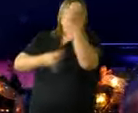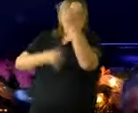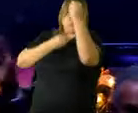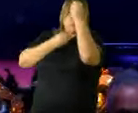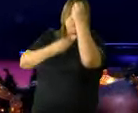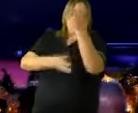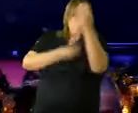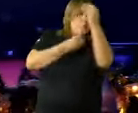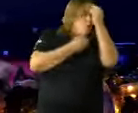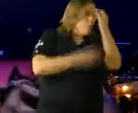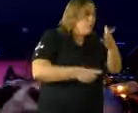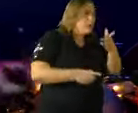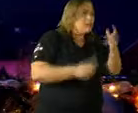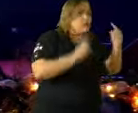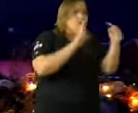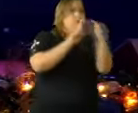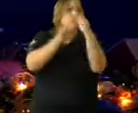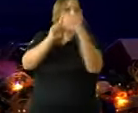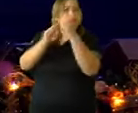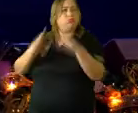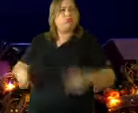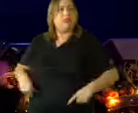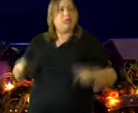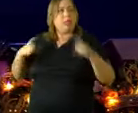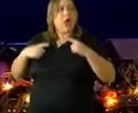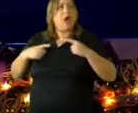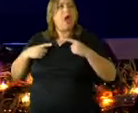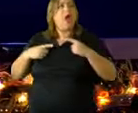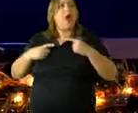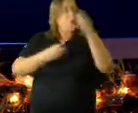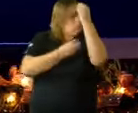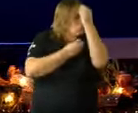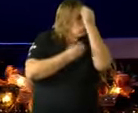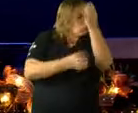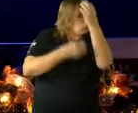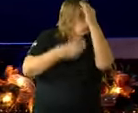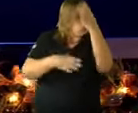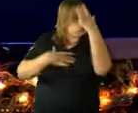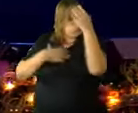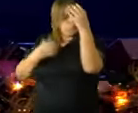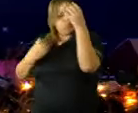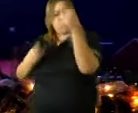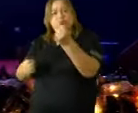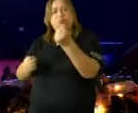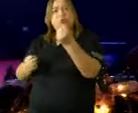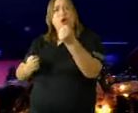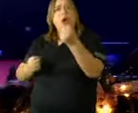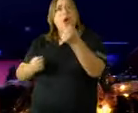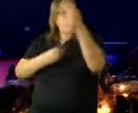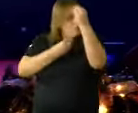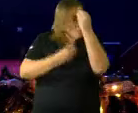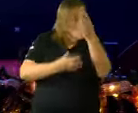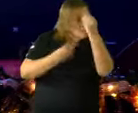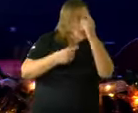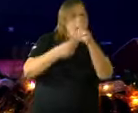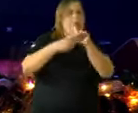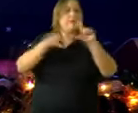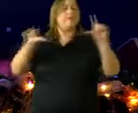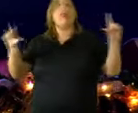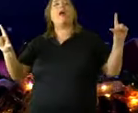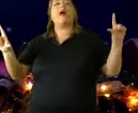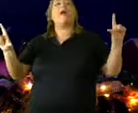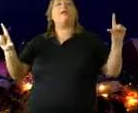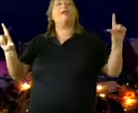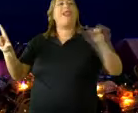vida, portadores del mensaje que sana, portadores del mensaje que liberta, portadores de la